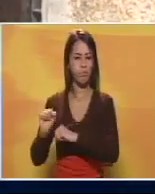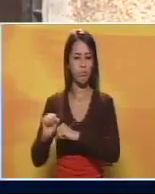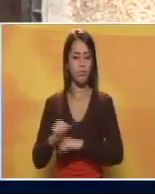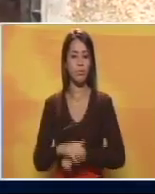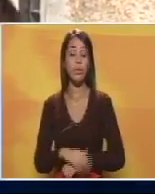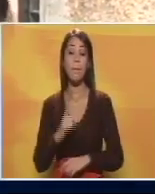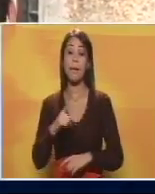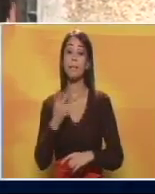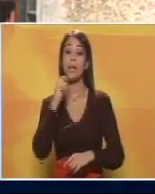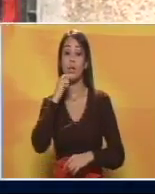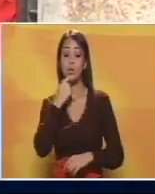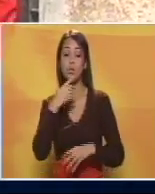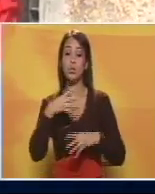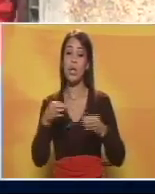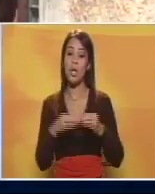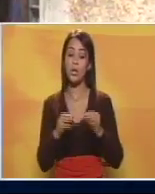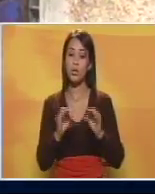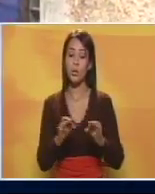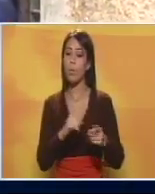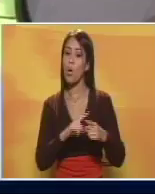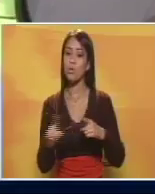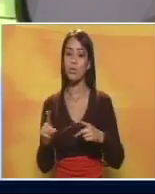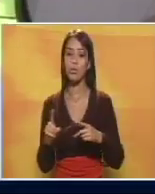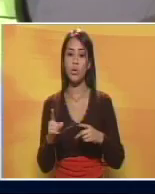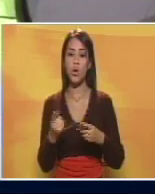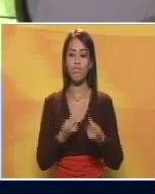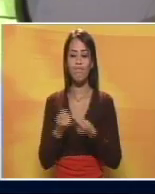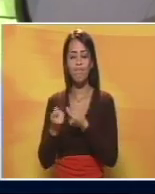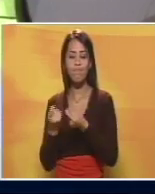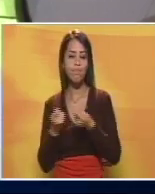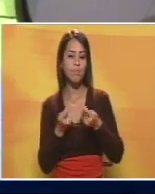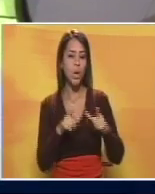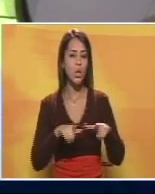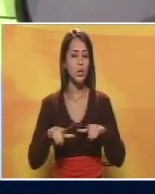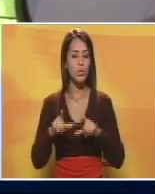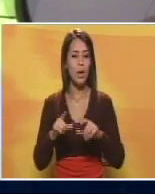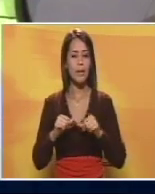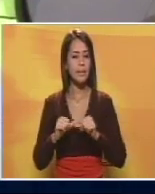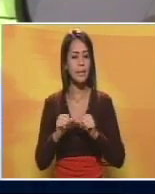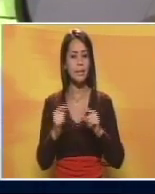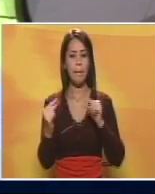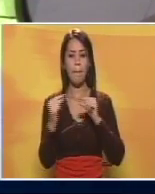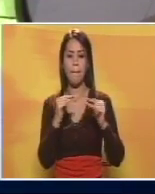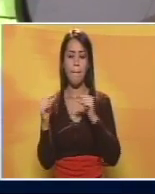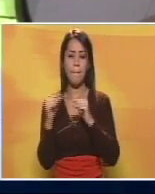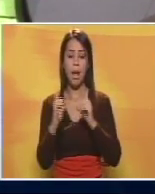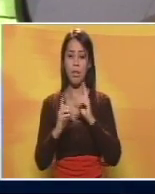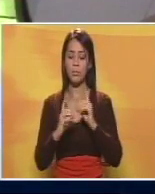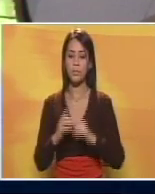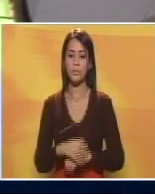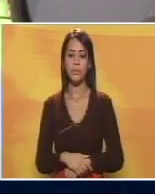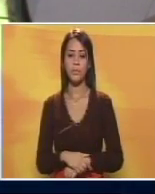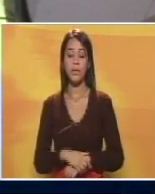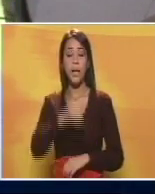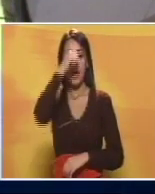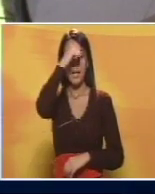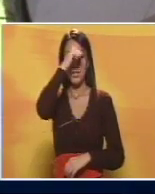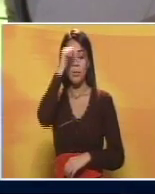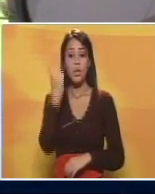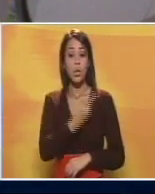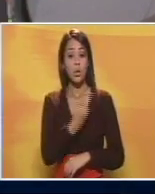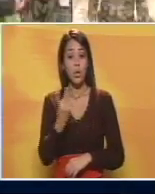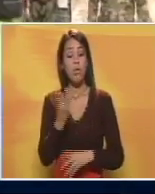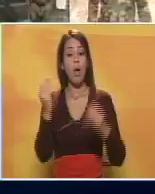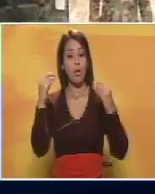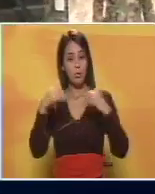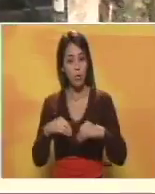mientras Rusia y el ejército del Islam, que controla la urbe, continúan negociando. El domingo ambas partes acordaron